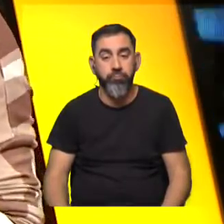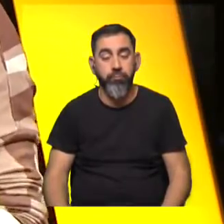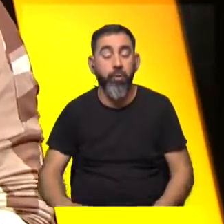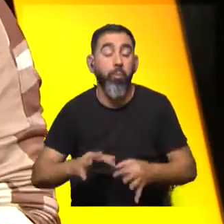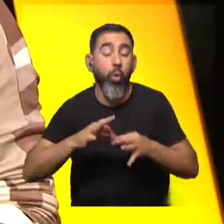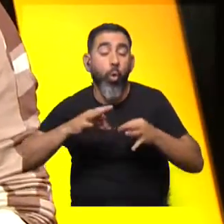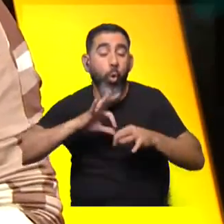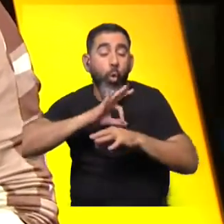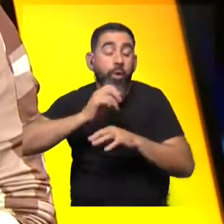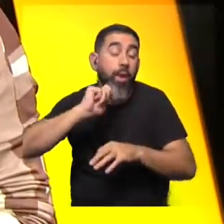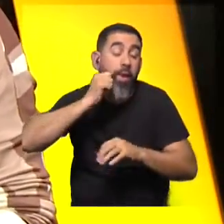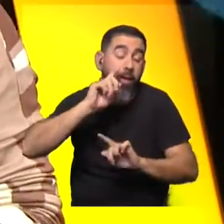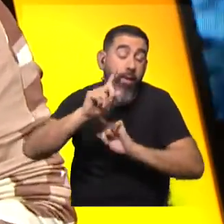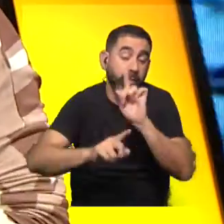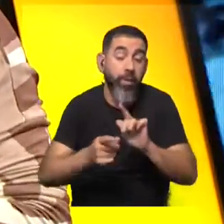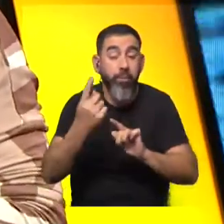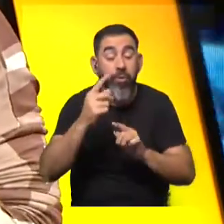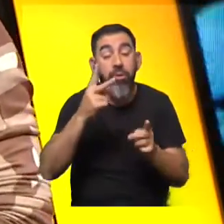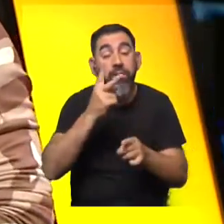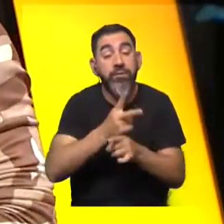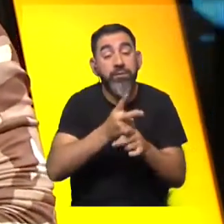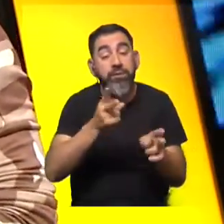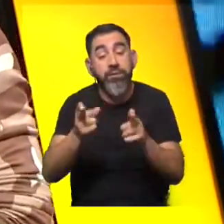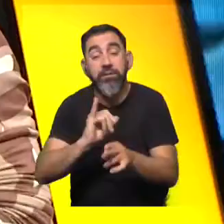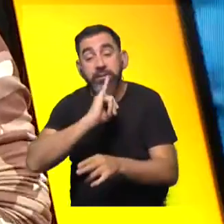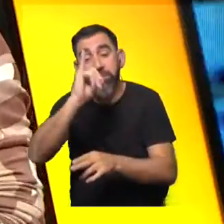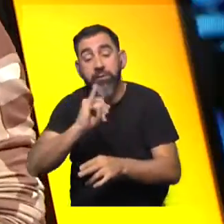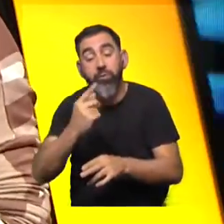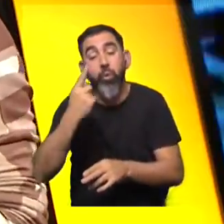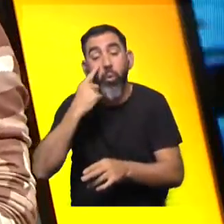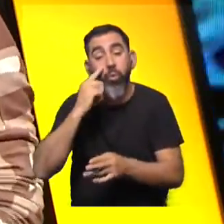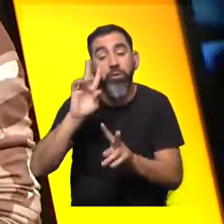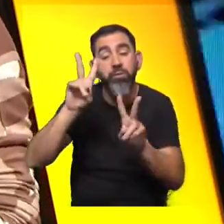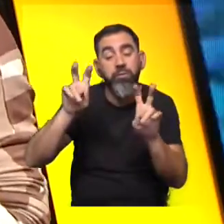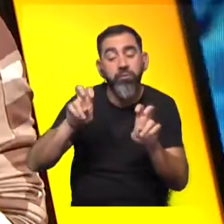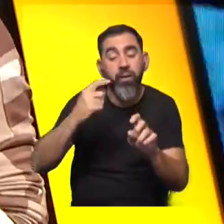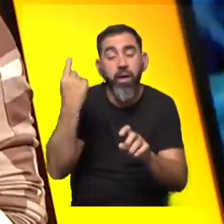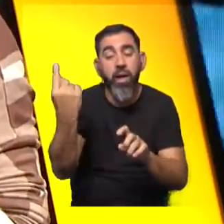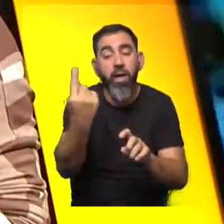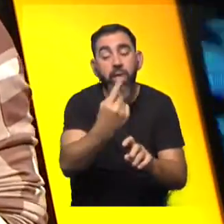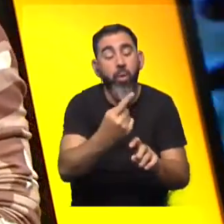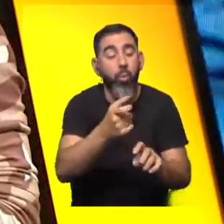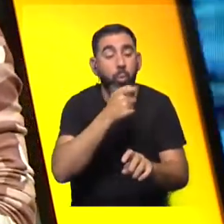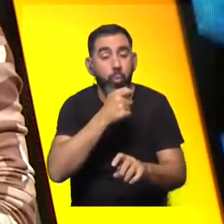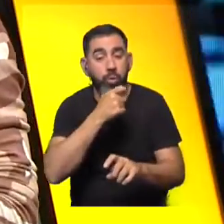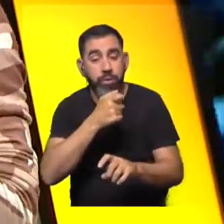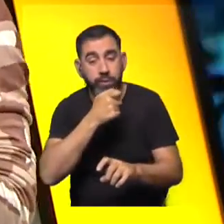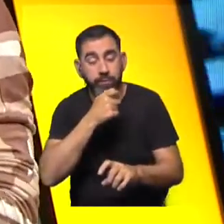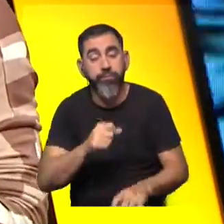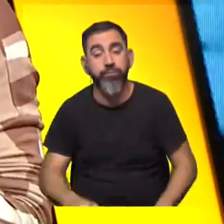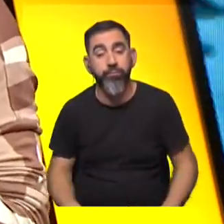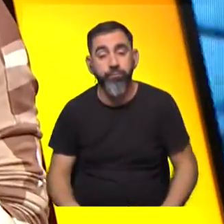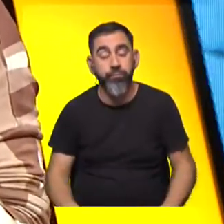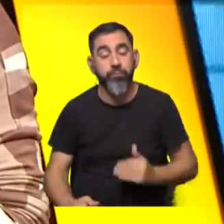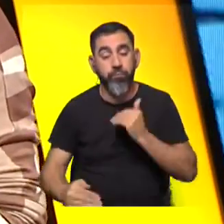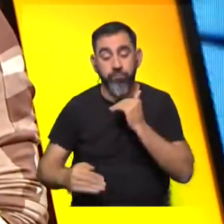¿no? Exacto. Pero bueno, en esta segunda parte del informe vamos a conocer más sobre cada una de estas piedras, los